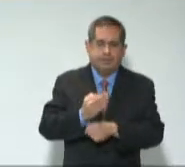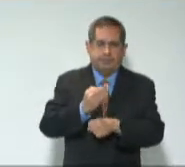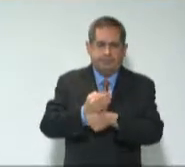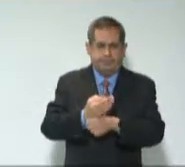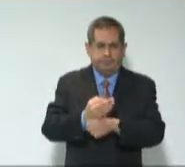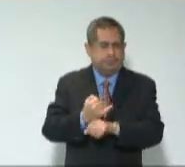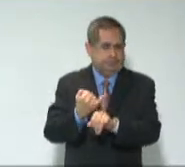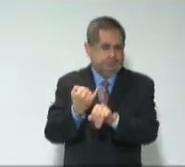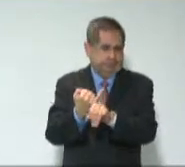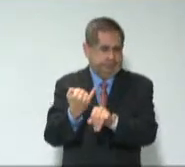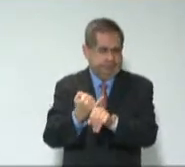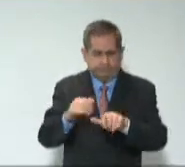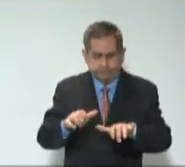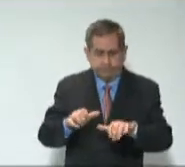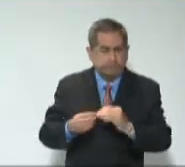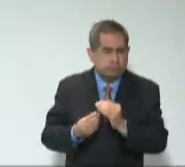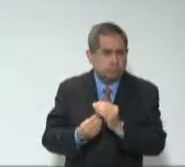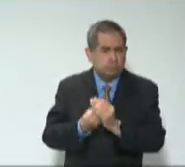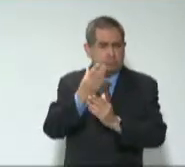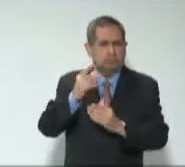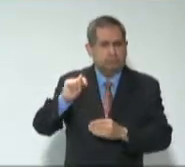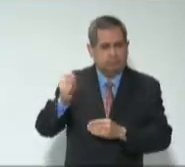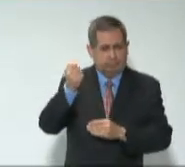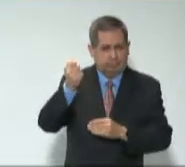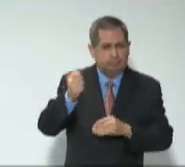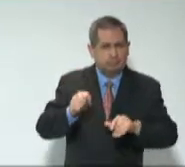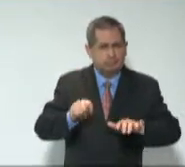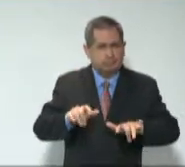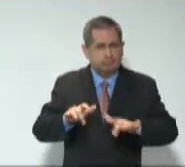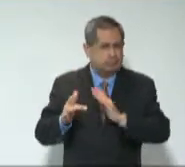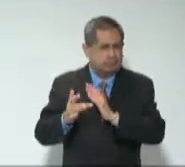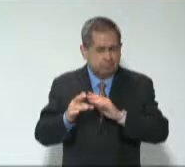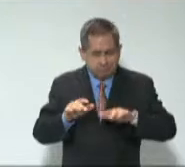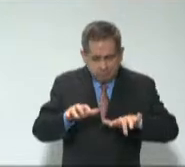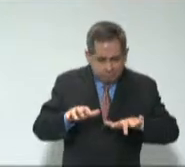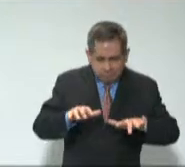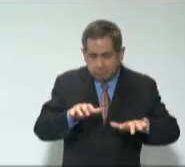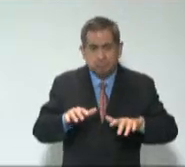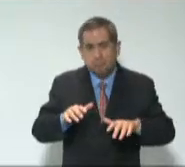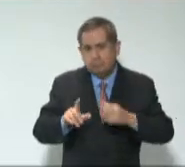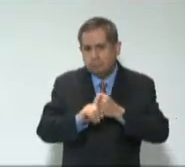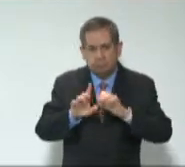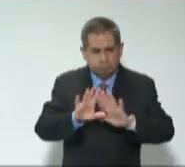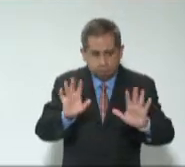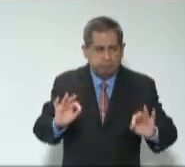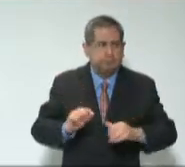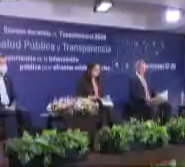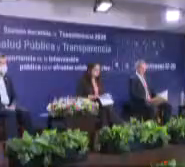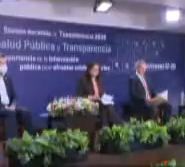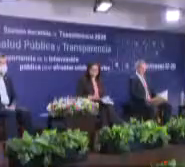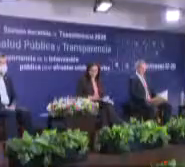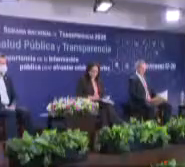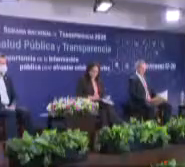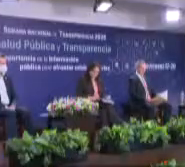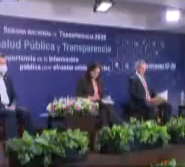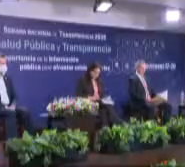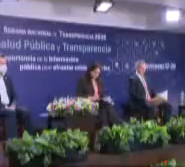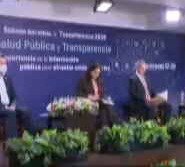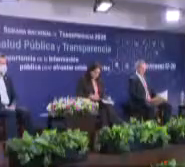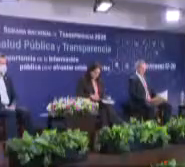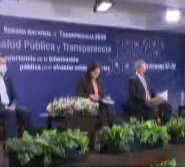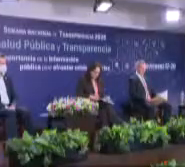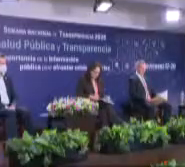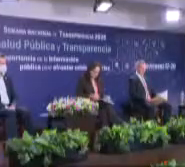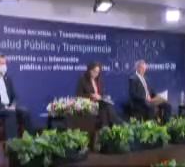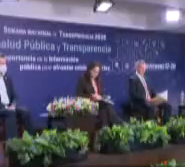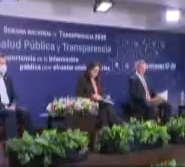las nuevas tecnologías tiene a veces no eh estos problemas Bueno muchísimas gracias En primer lugar eh a